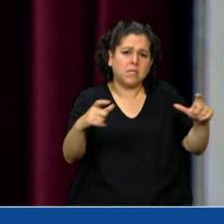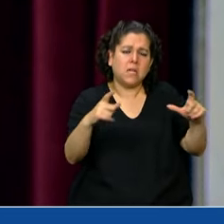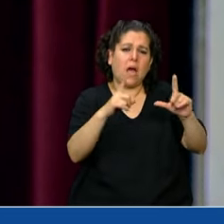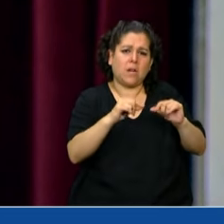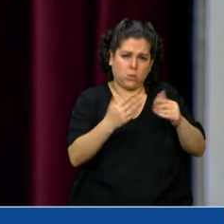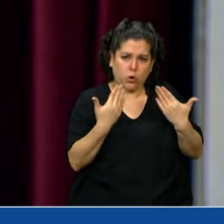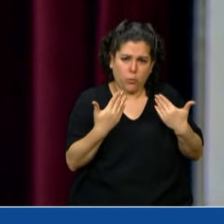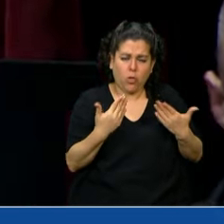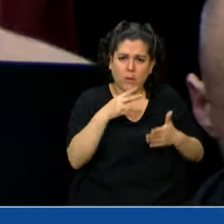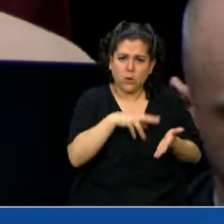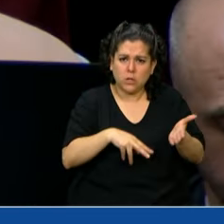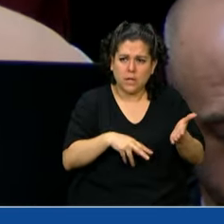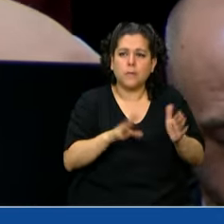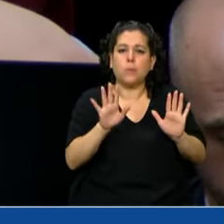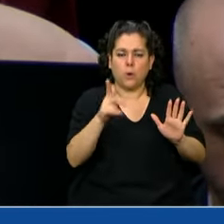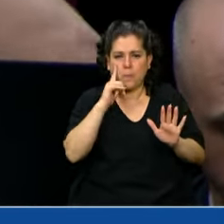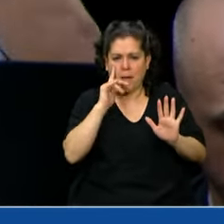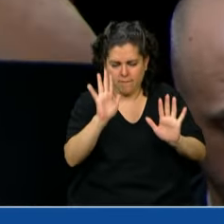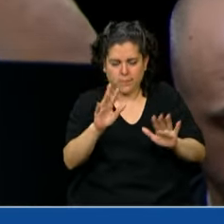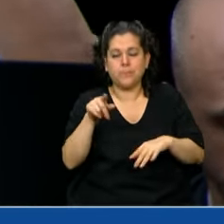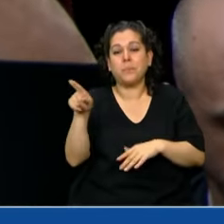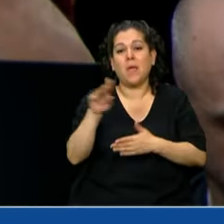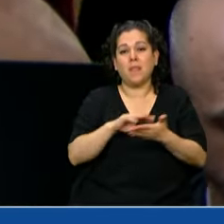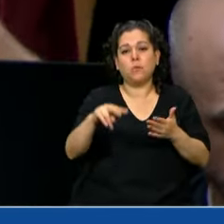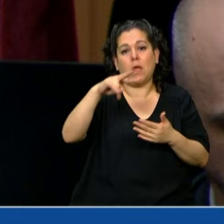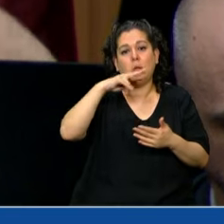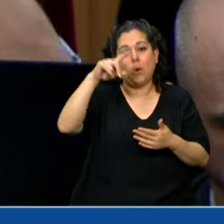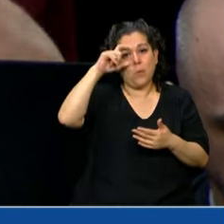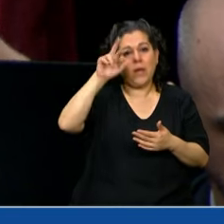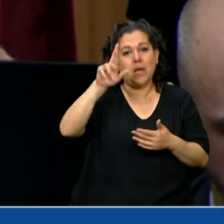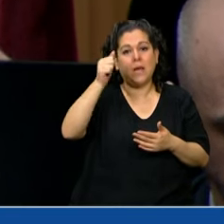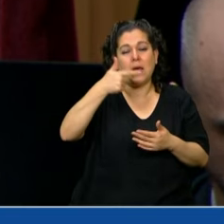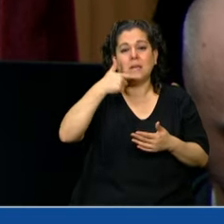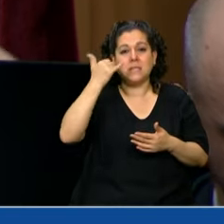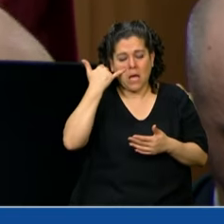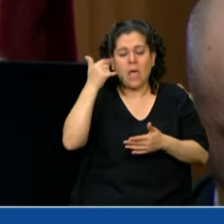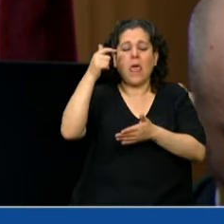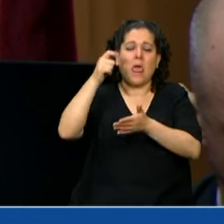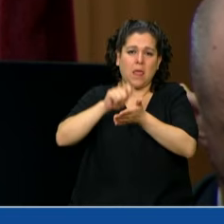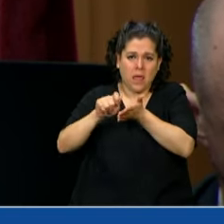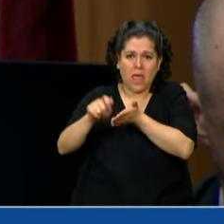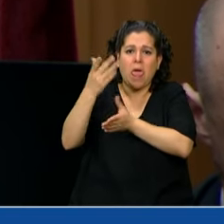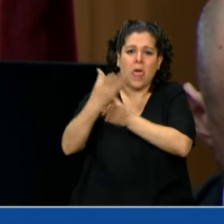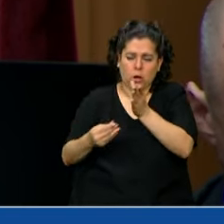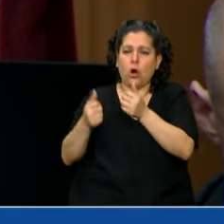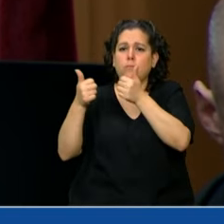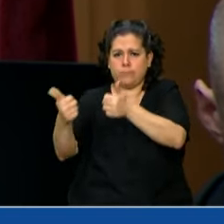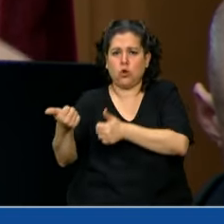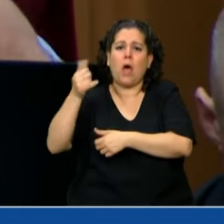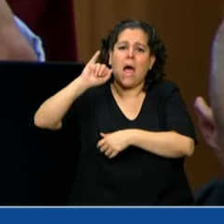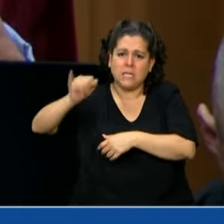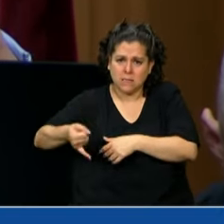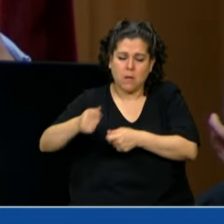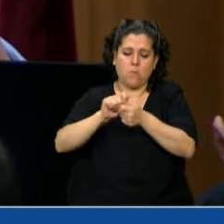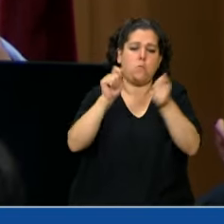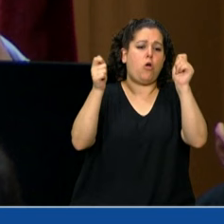artículo a ver la diputada verazay encontró un error lo acepté lo modificamos Pero entre la